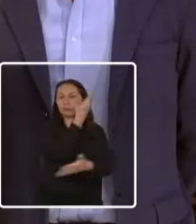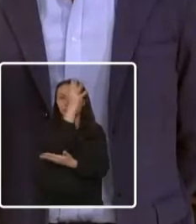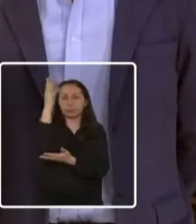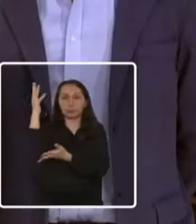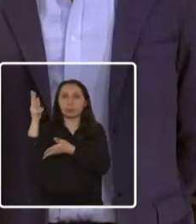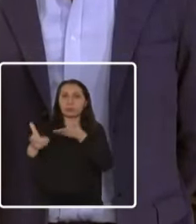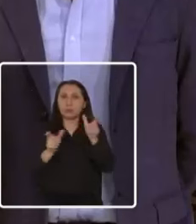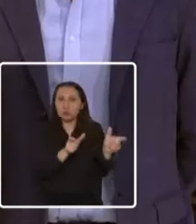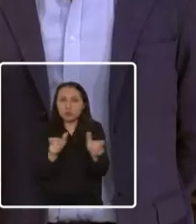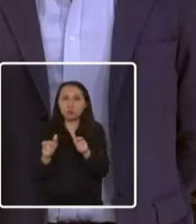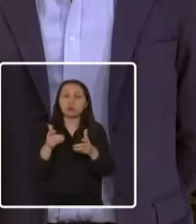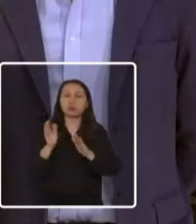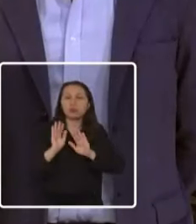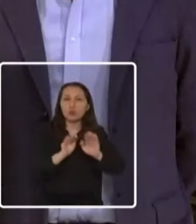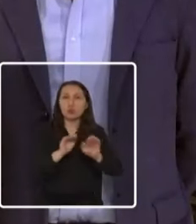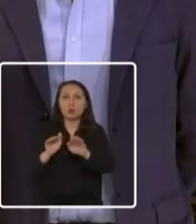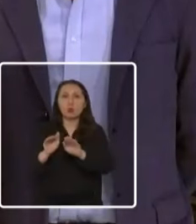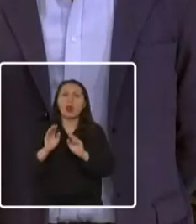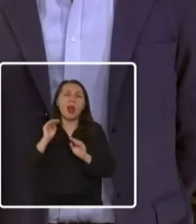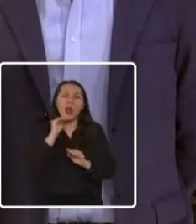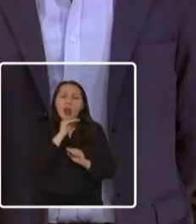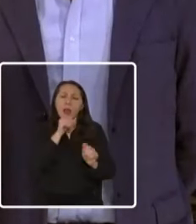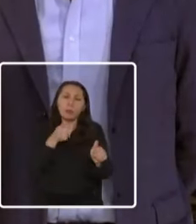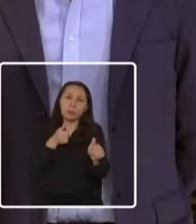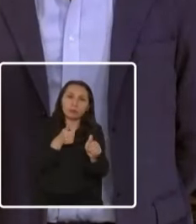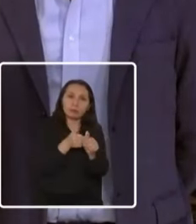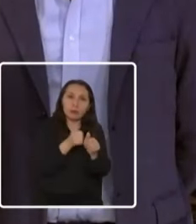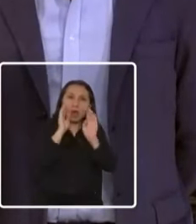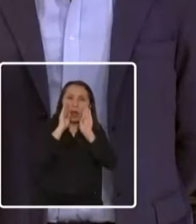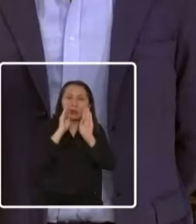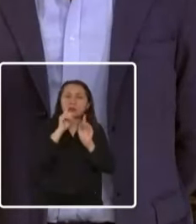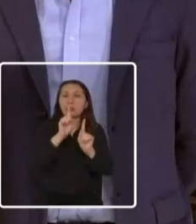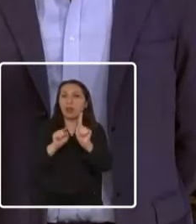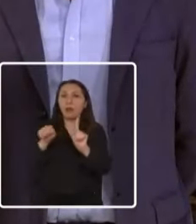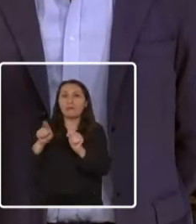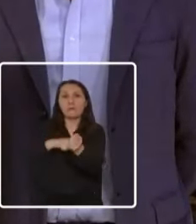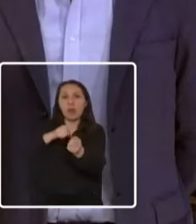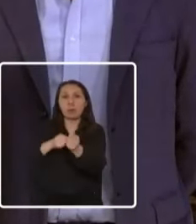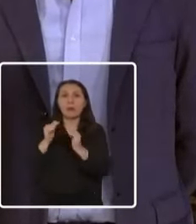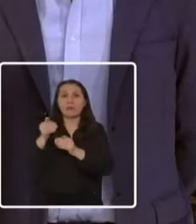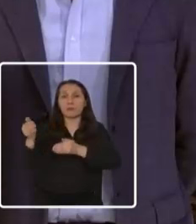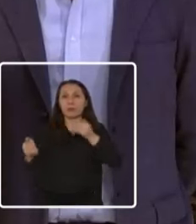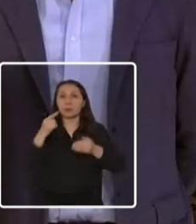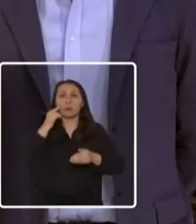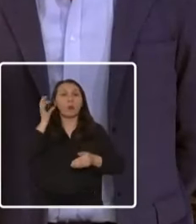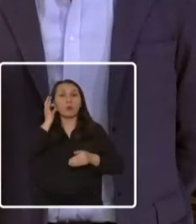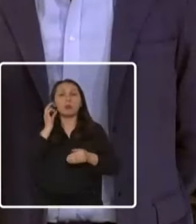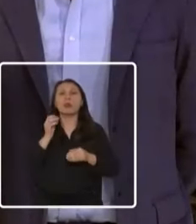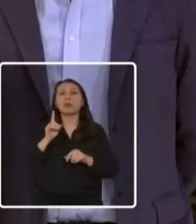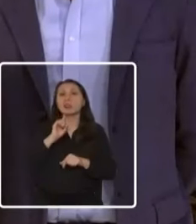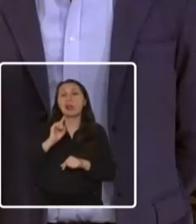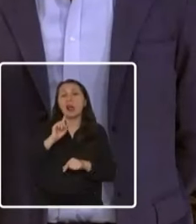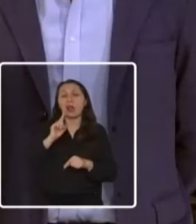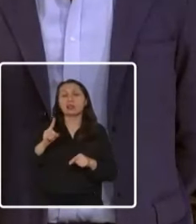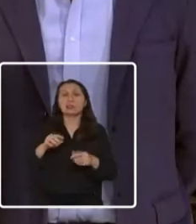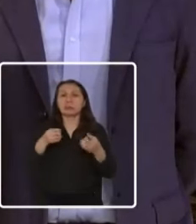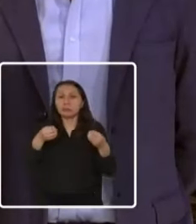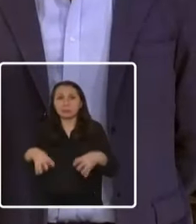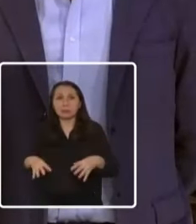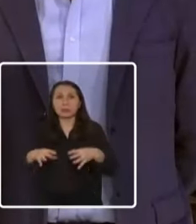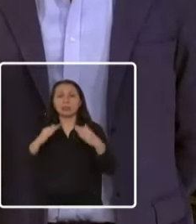forestales, también en dar atención oportuna a aquellas familias, vecinos y vecinas que han resultado